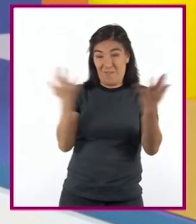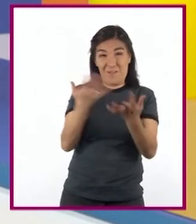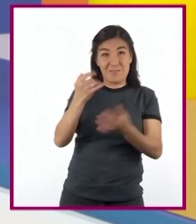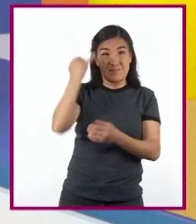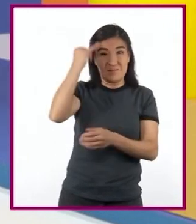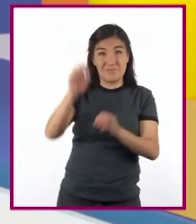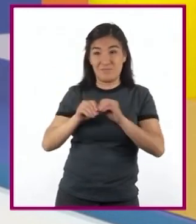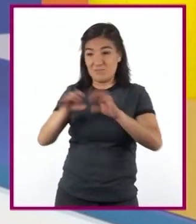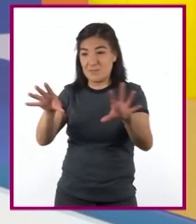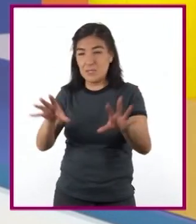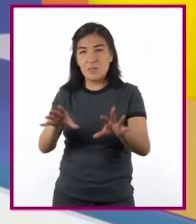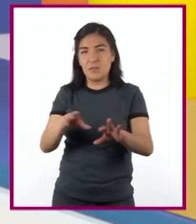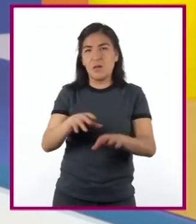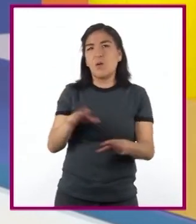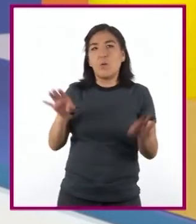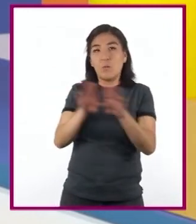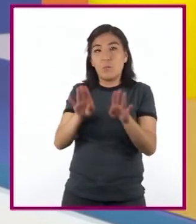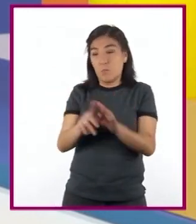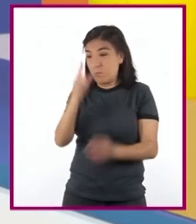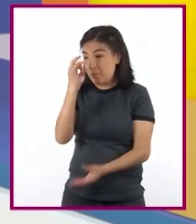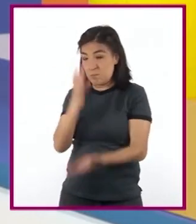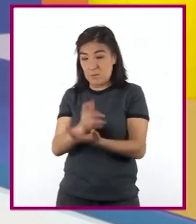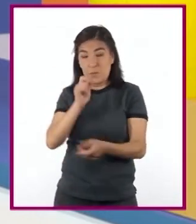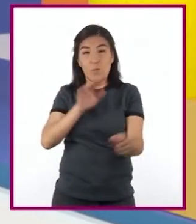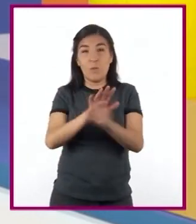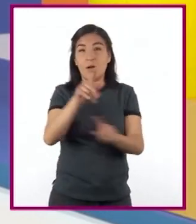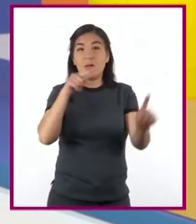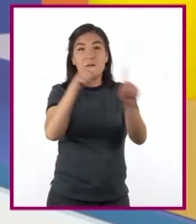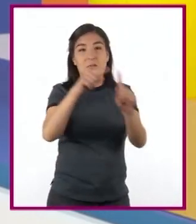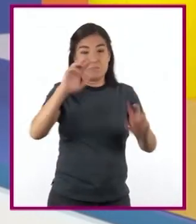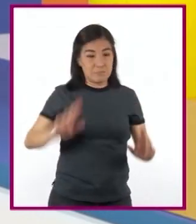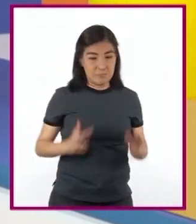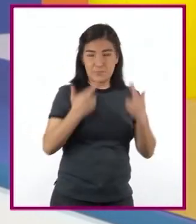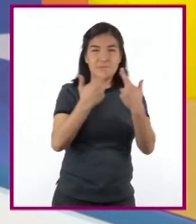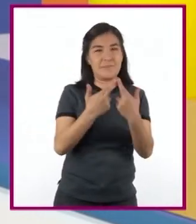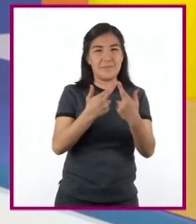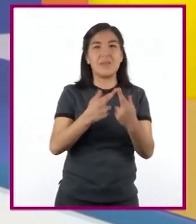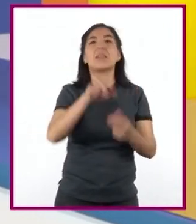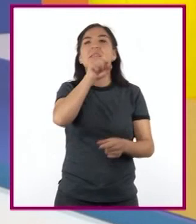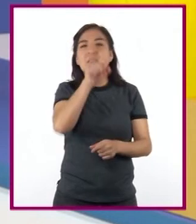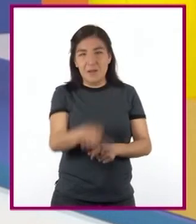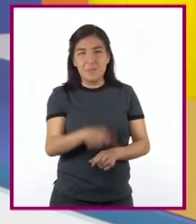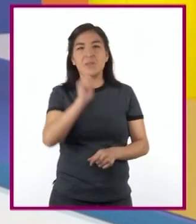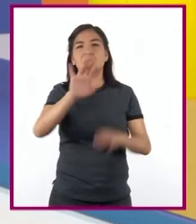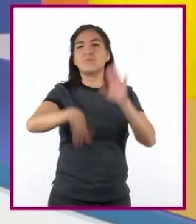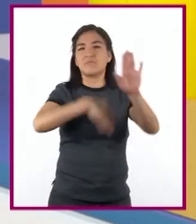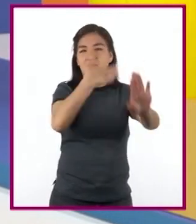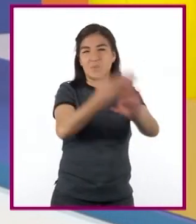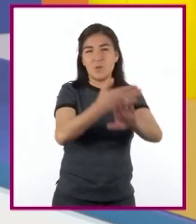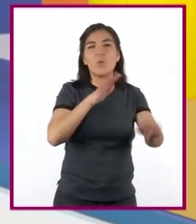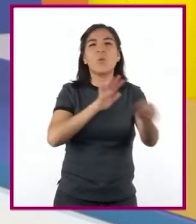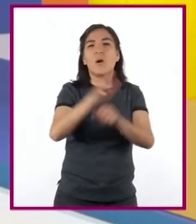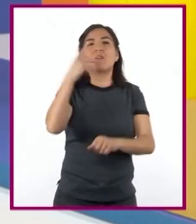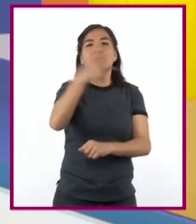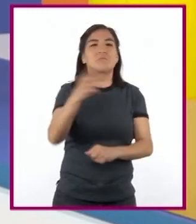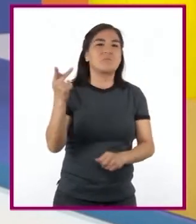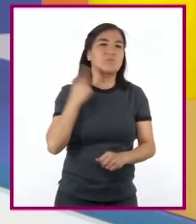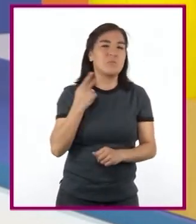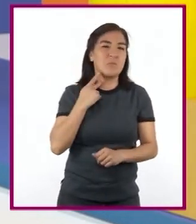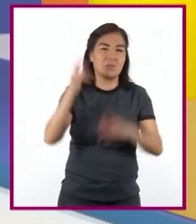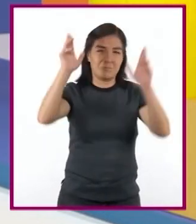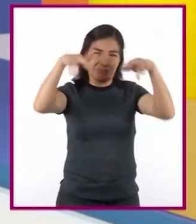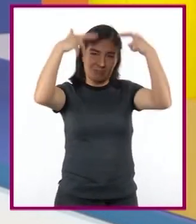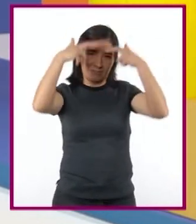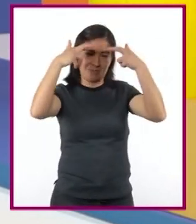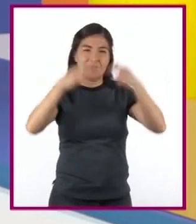también atentaban no solo contra los propósitos de la religión, sino contra la estabilidad política de la